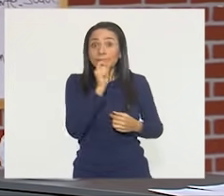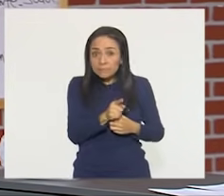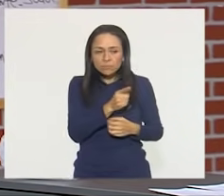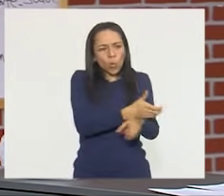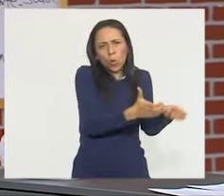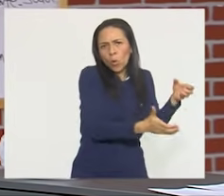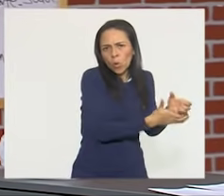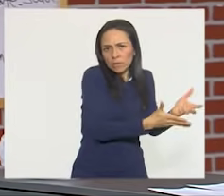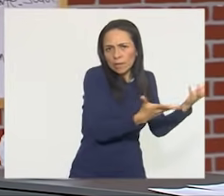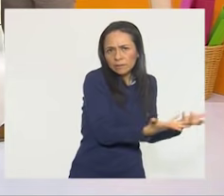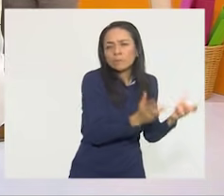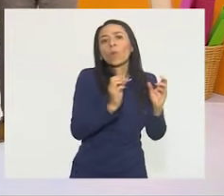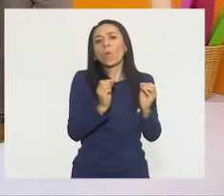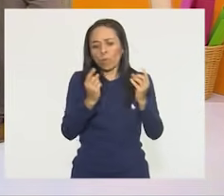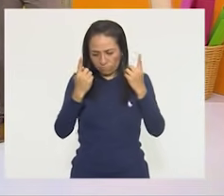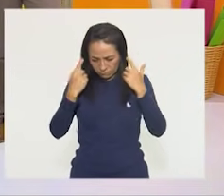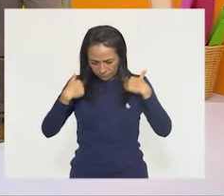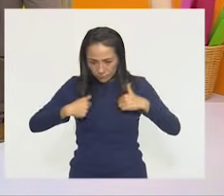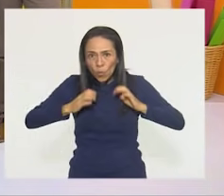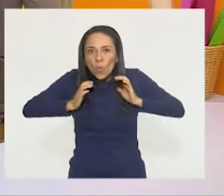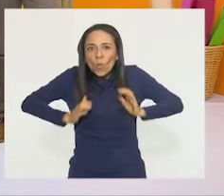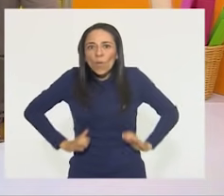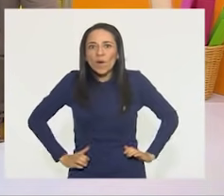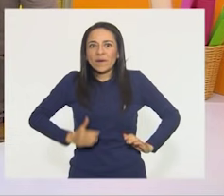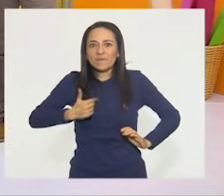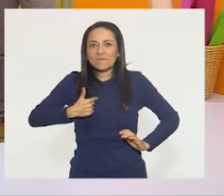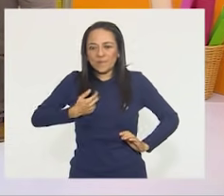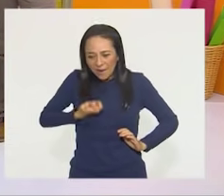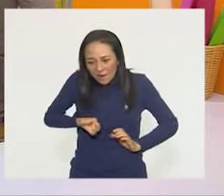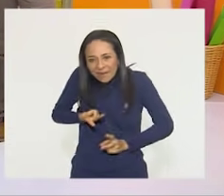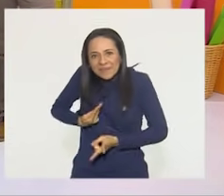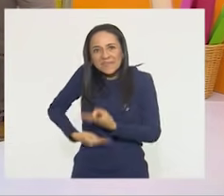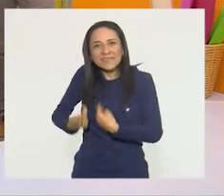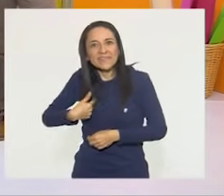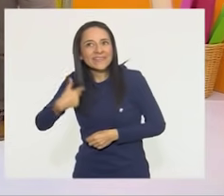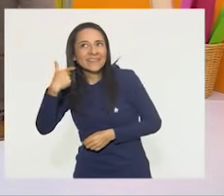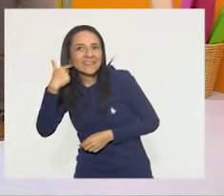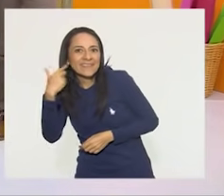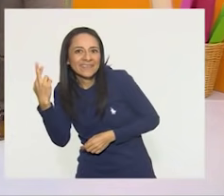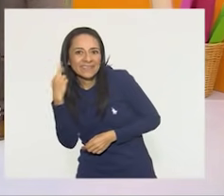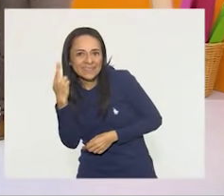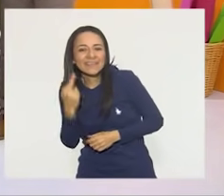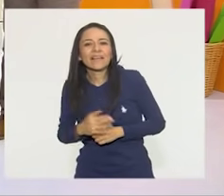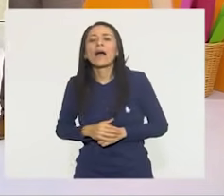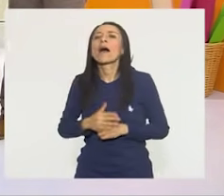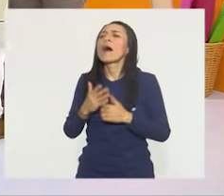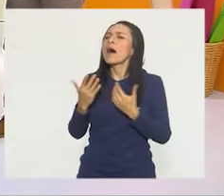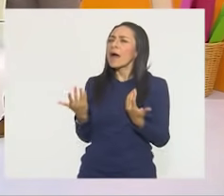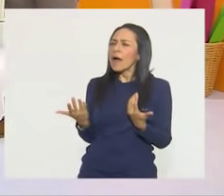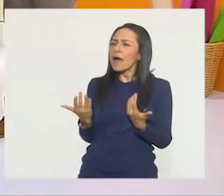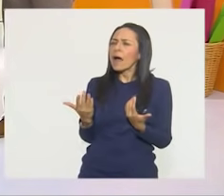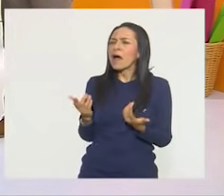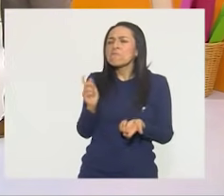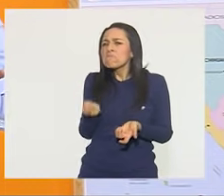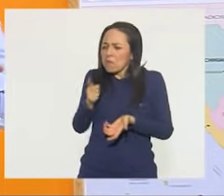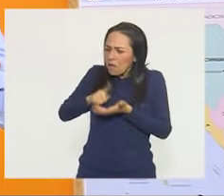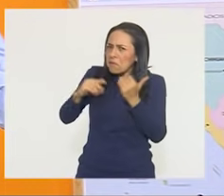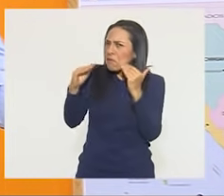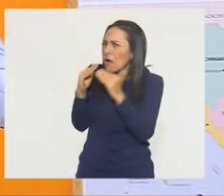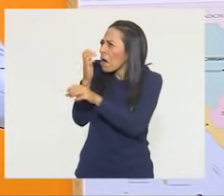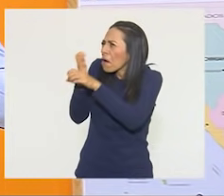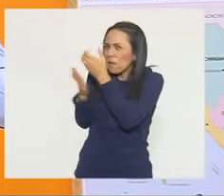algunos objetos. ¡Excelente! Y entiendo que son objetos que encontramos en casa. Exacto, también. Exacto, son objetos así que vamos a encontrar en casa. Todos nuestros amigos lo van a poder hacer al mismo